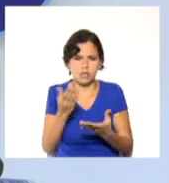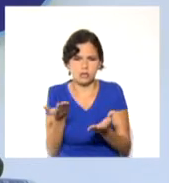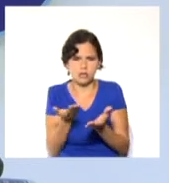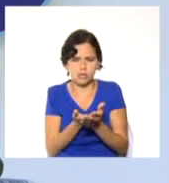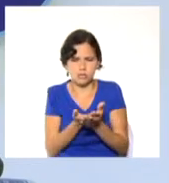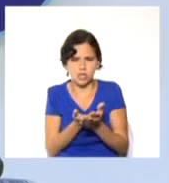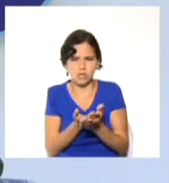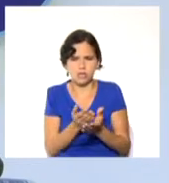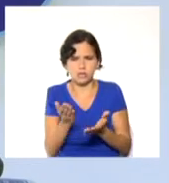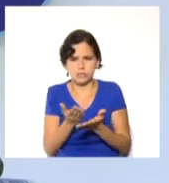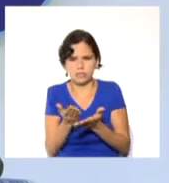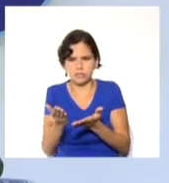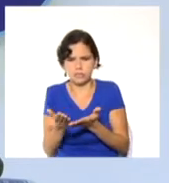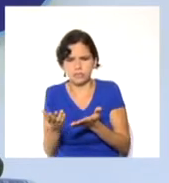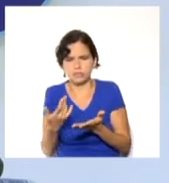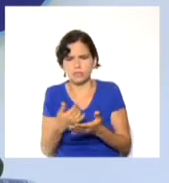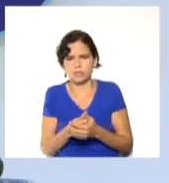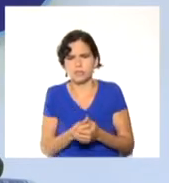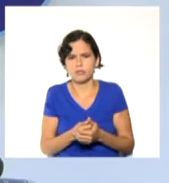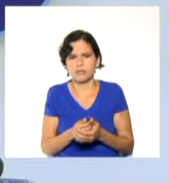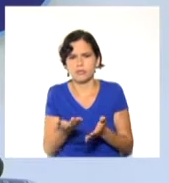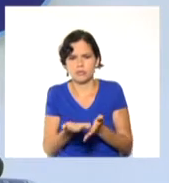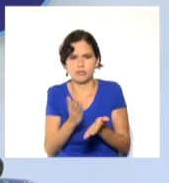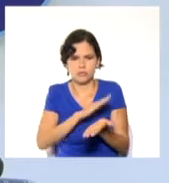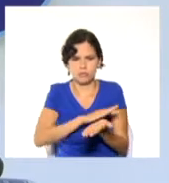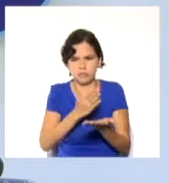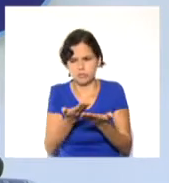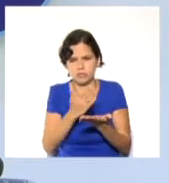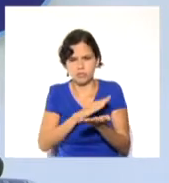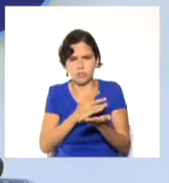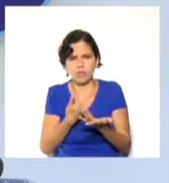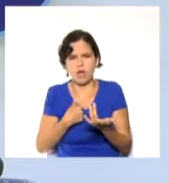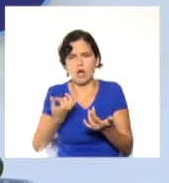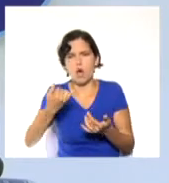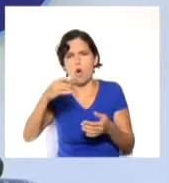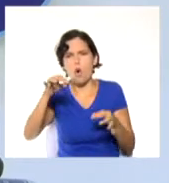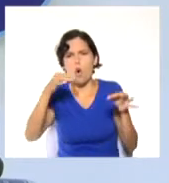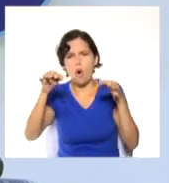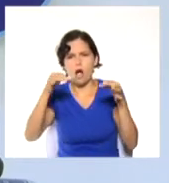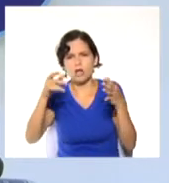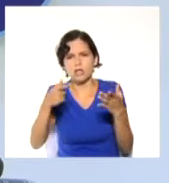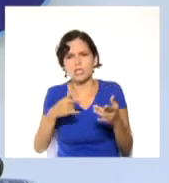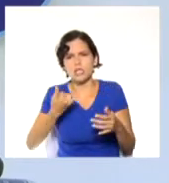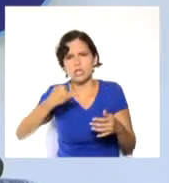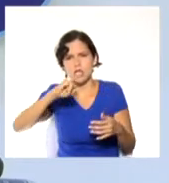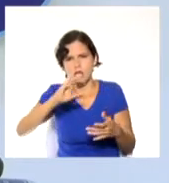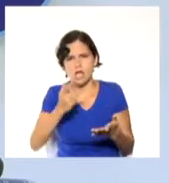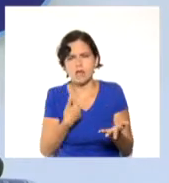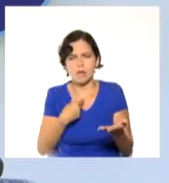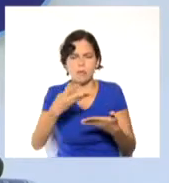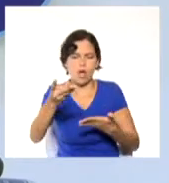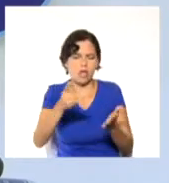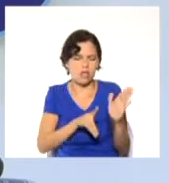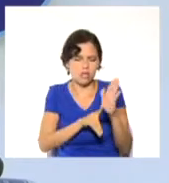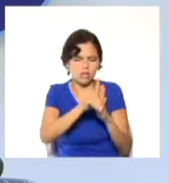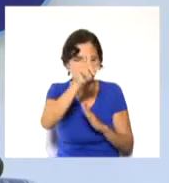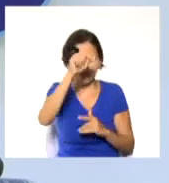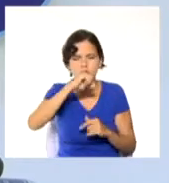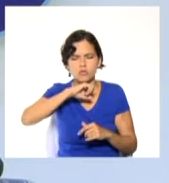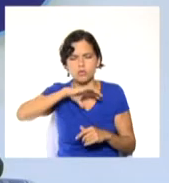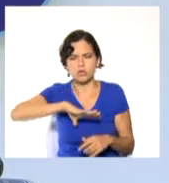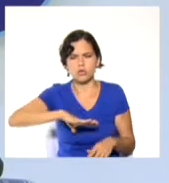o entre las portadas, portada y contraportada, colocan hojas de reciclaje y ahí van a desarrollar su